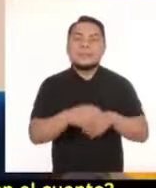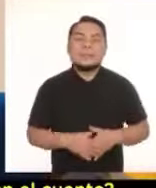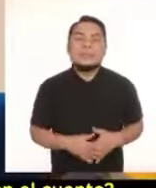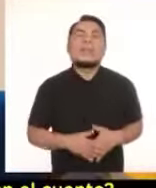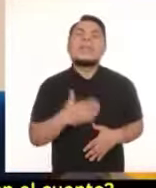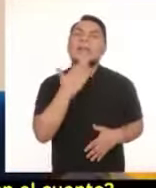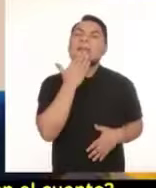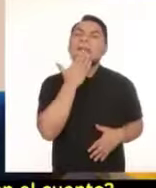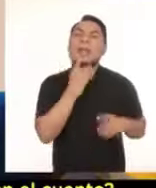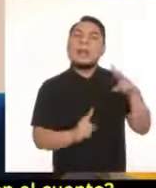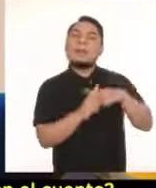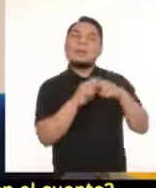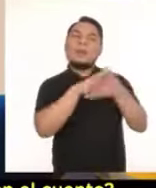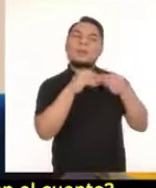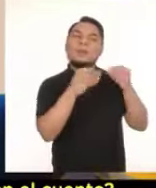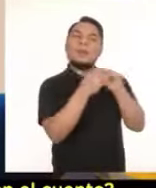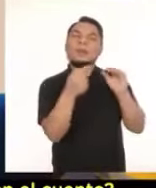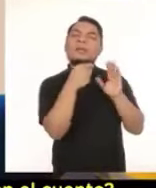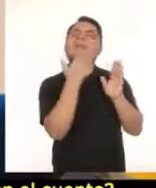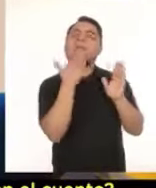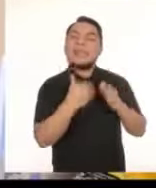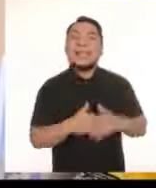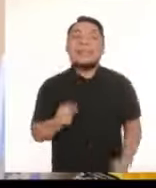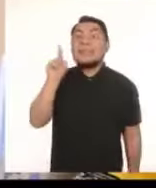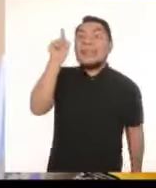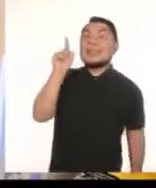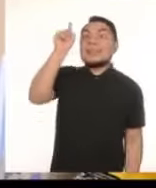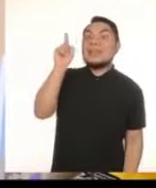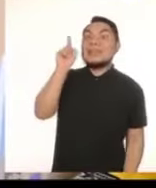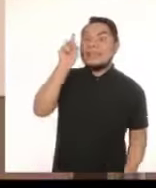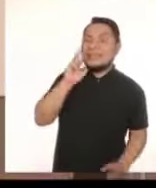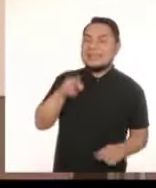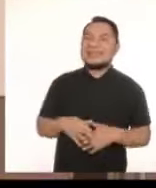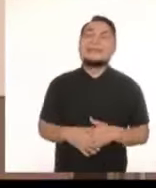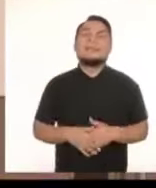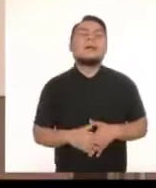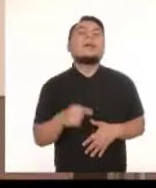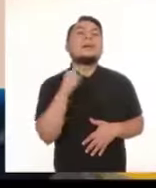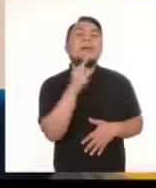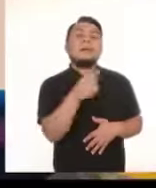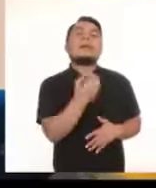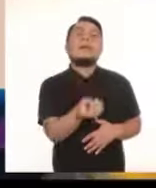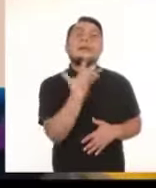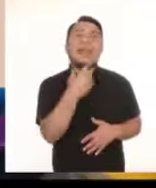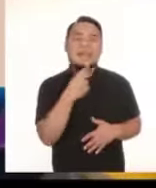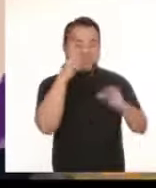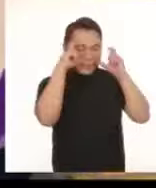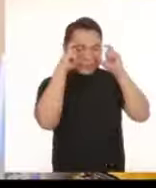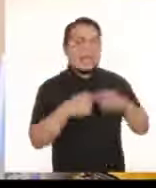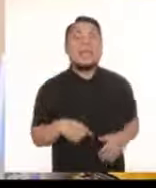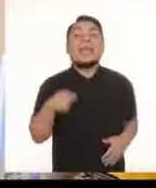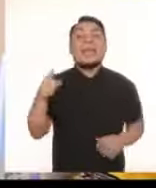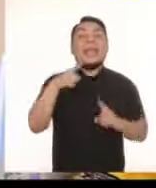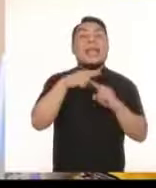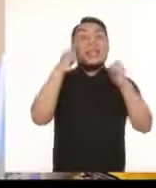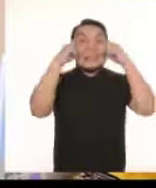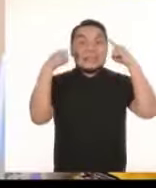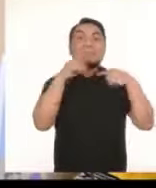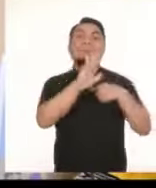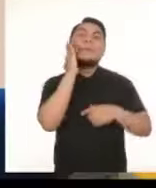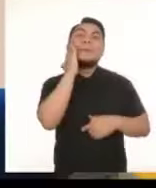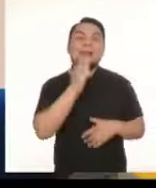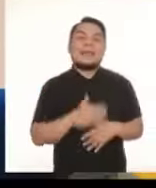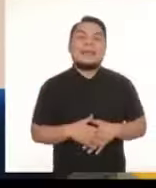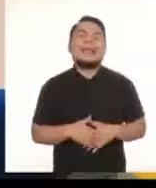pregunta. ¿Quiénes aparecen en el cuento? ¡Yo! Tita, dime. Tito y su